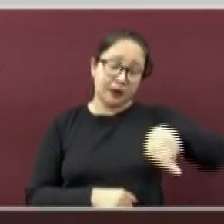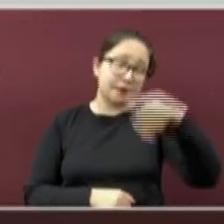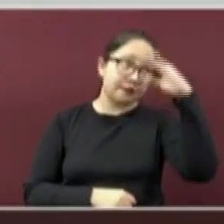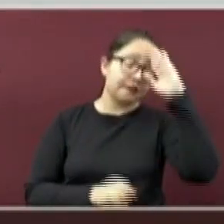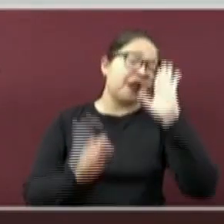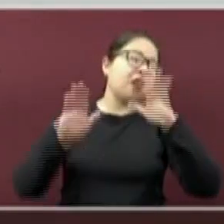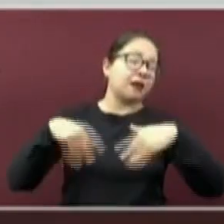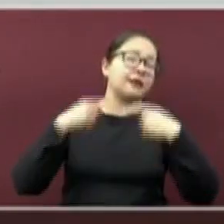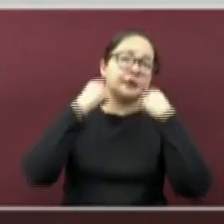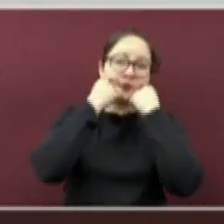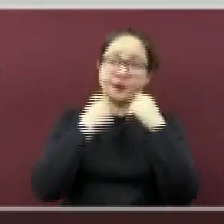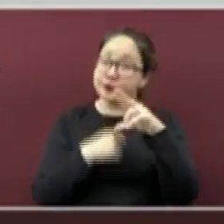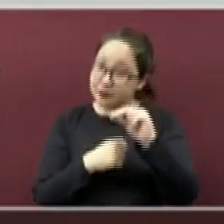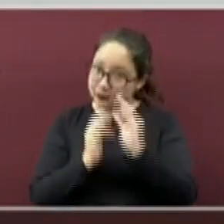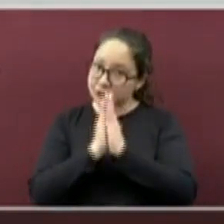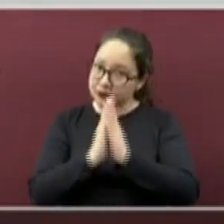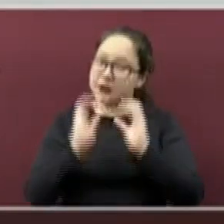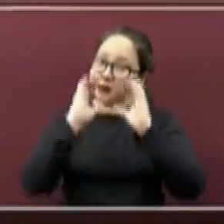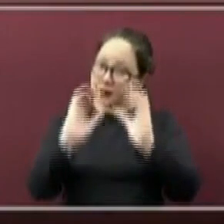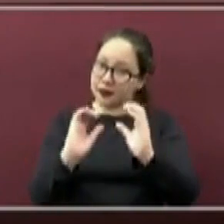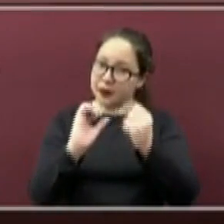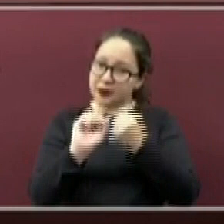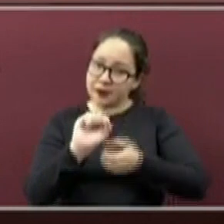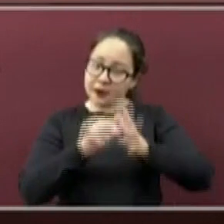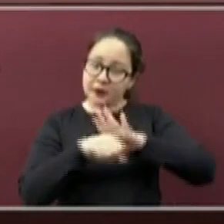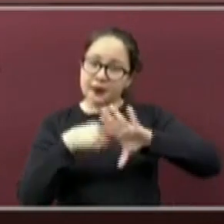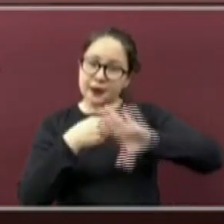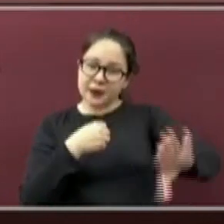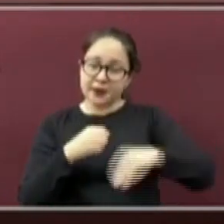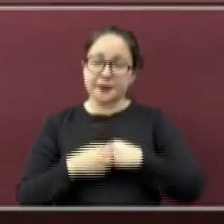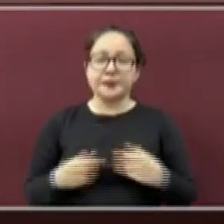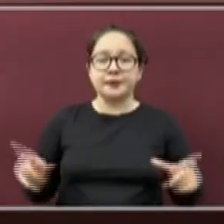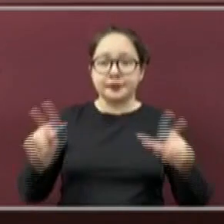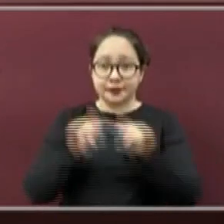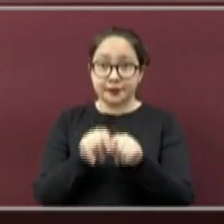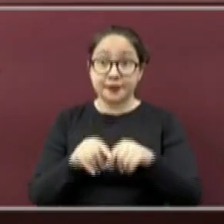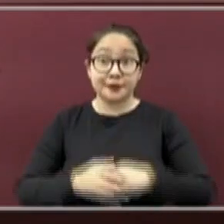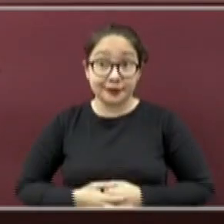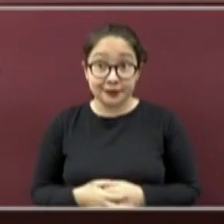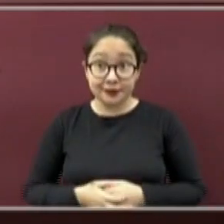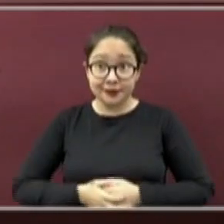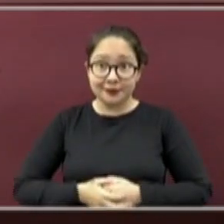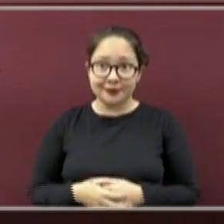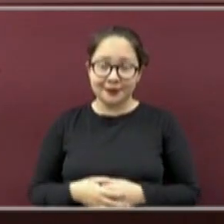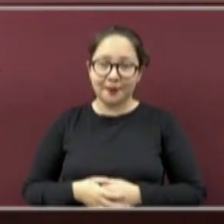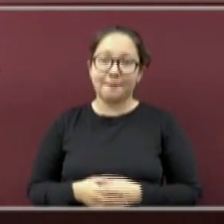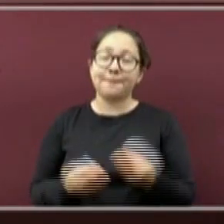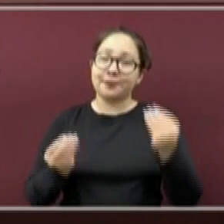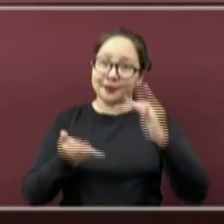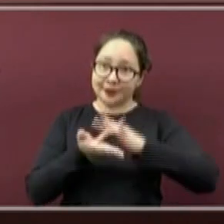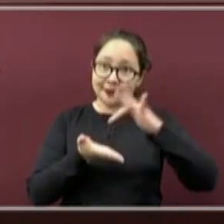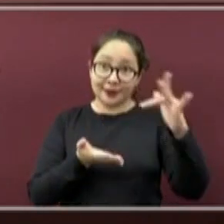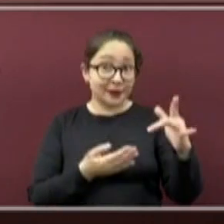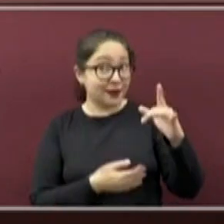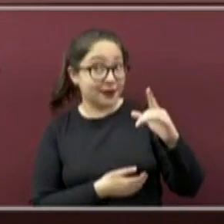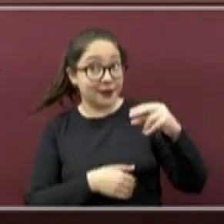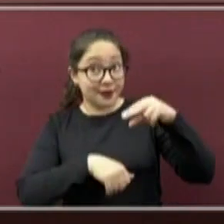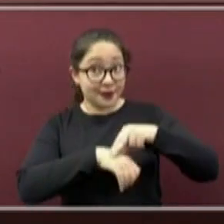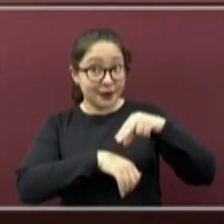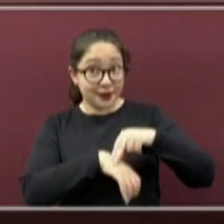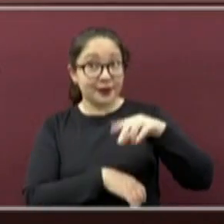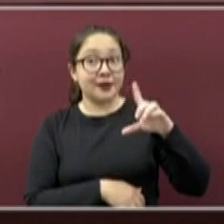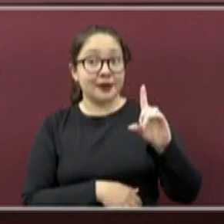se exponga a contraer la enfermedad. Por mi parte es todo, doctora Díaz del Castillo. Gracias, doctora Dulce, por el